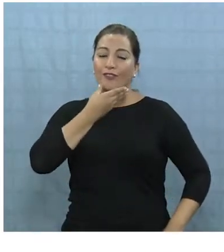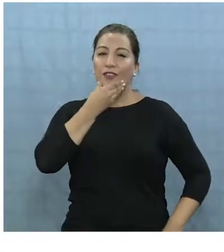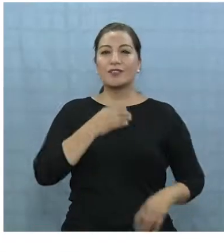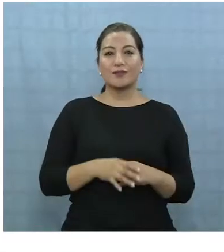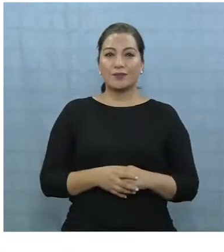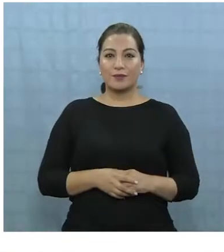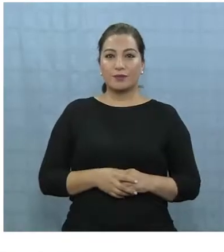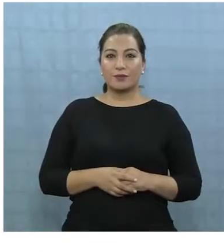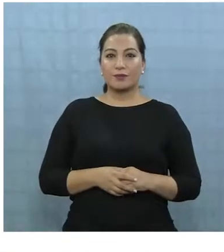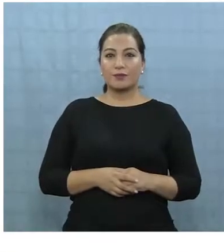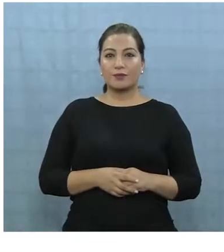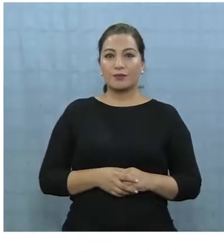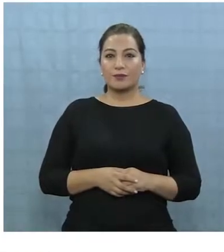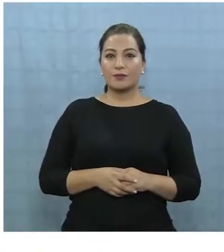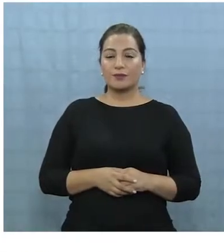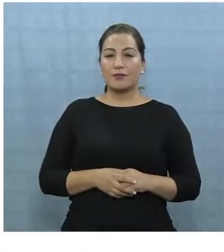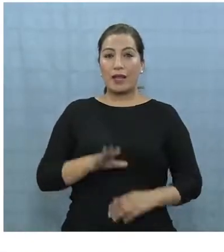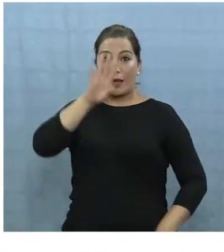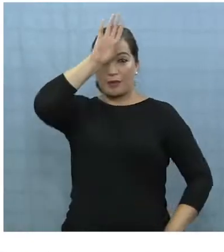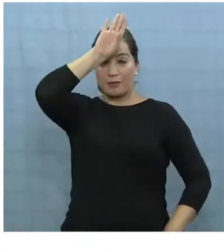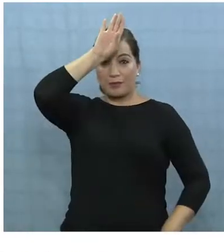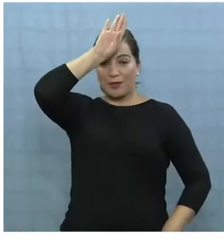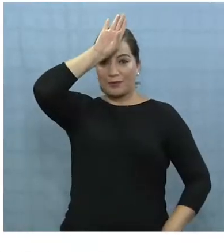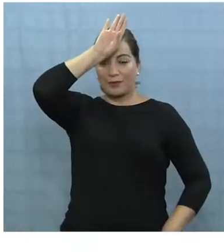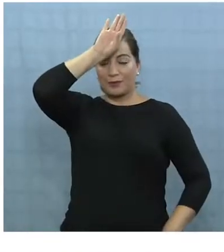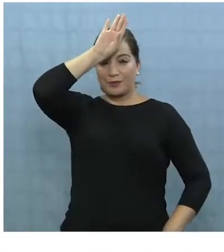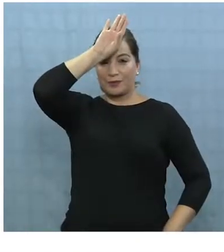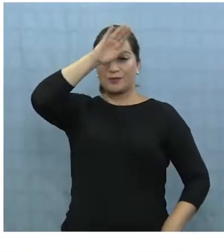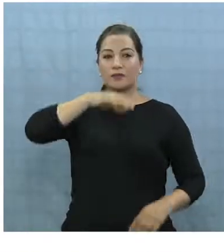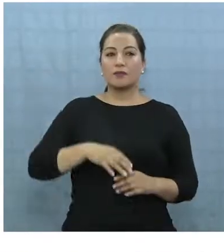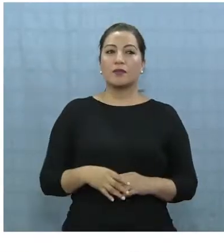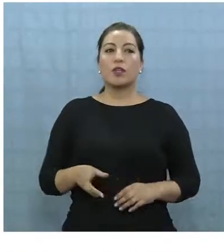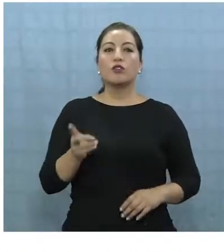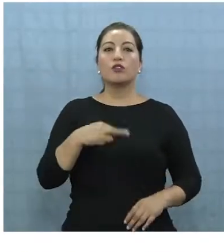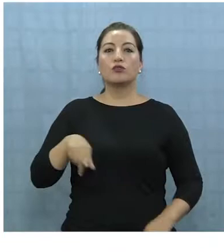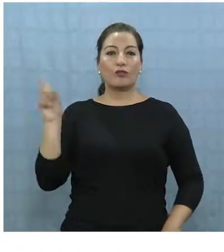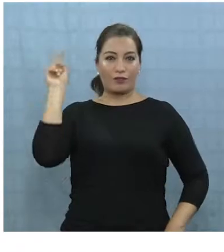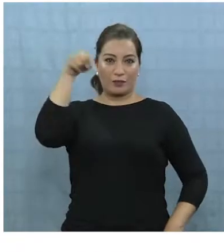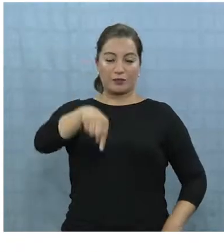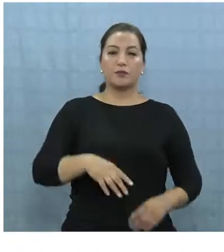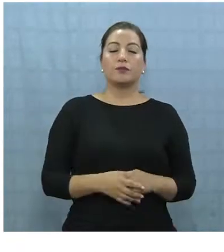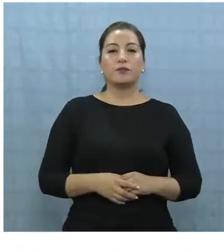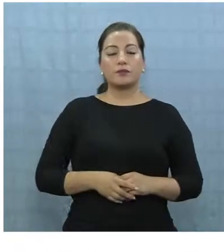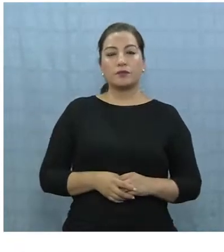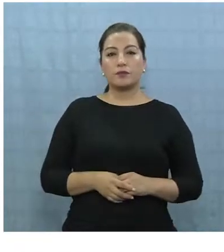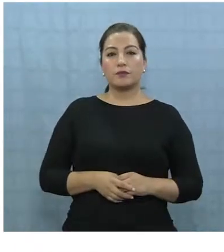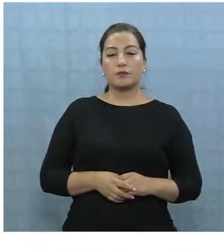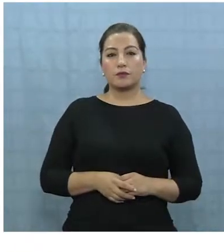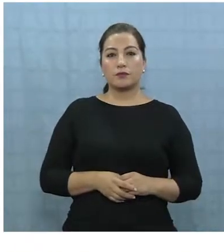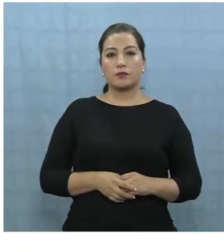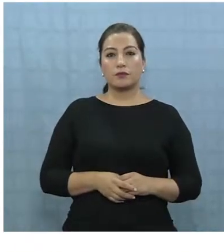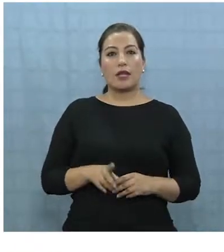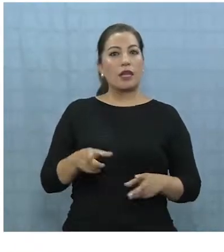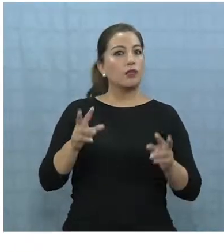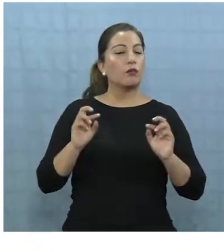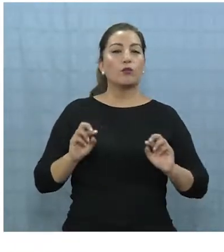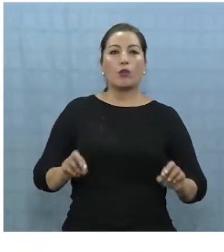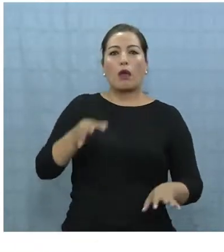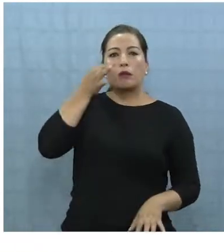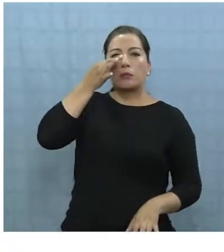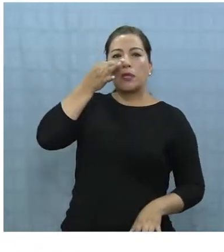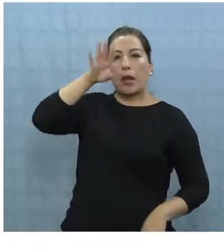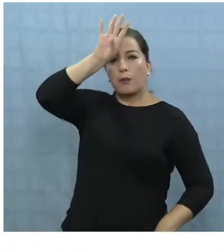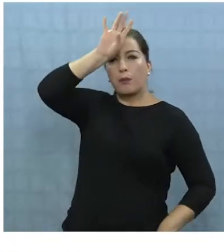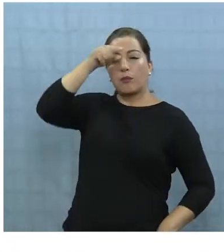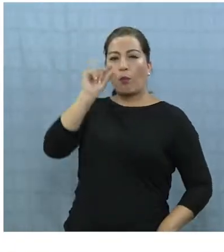bonito, por el servicio del Papa, estamos de visita a la ciudad. Bueno, doy la oportunidad